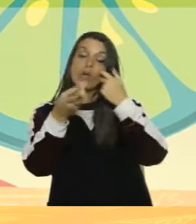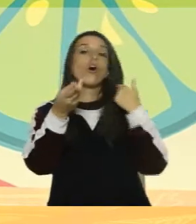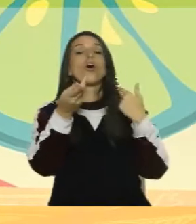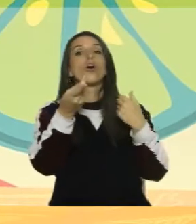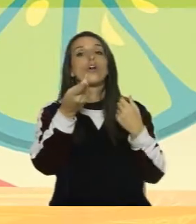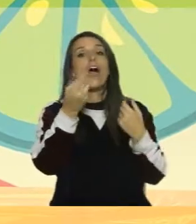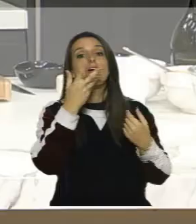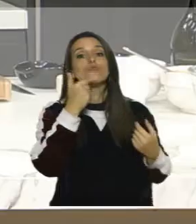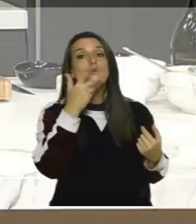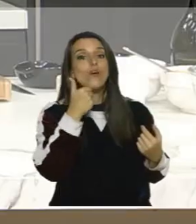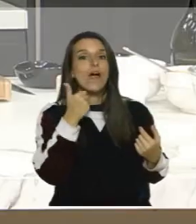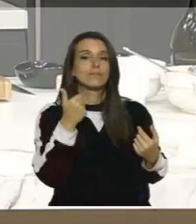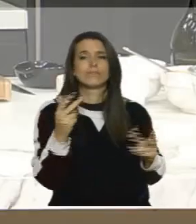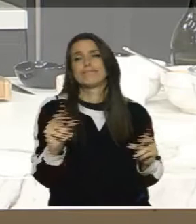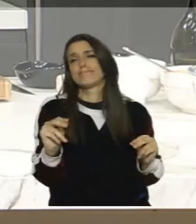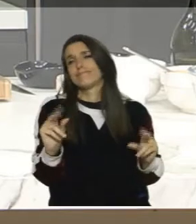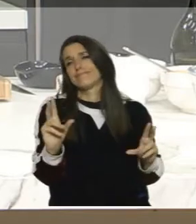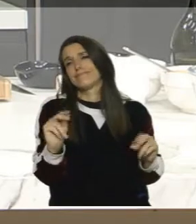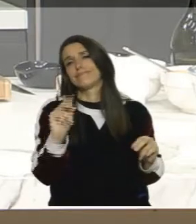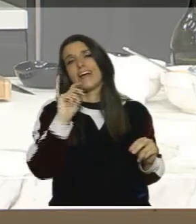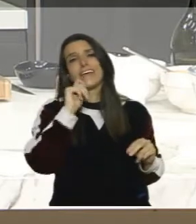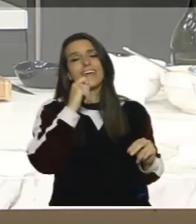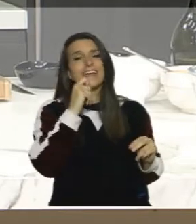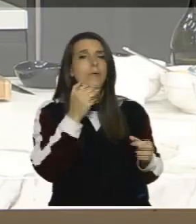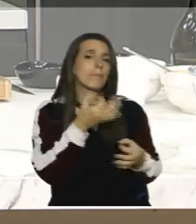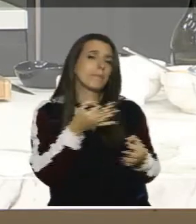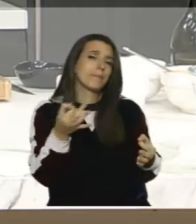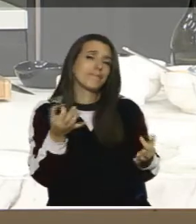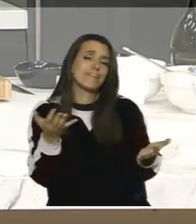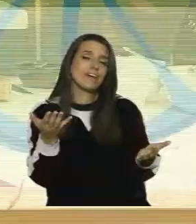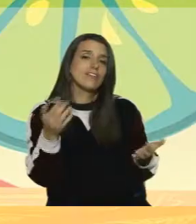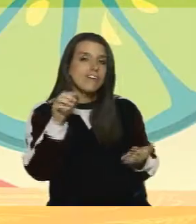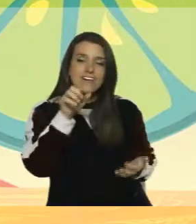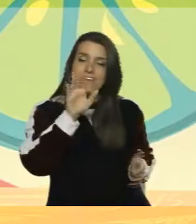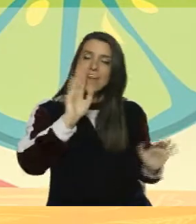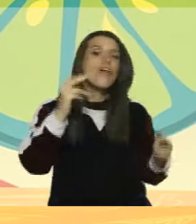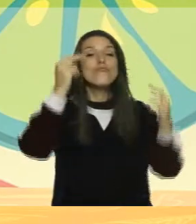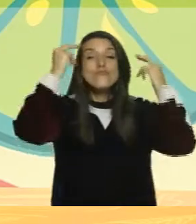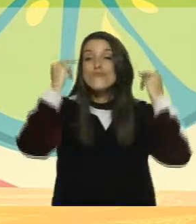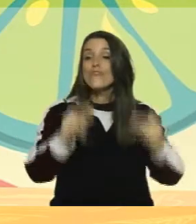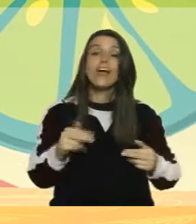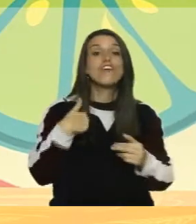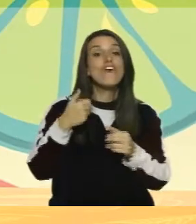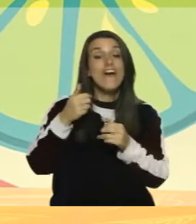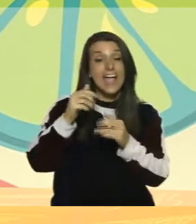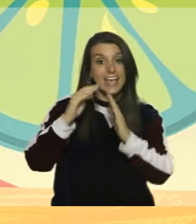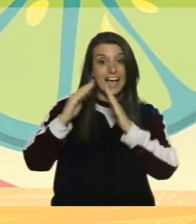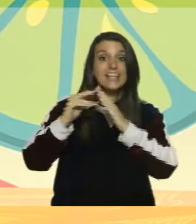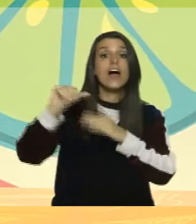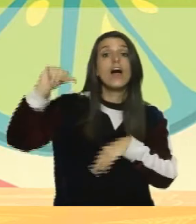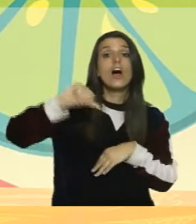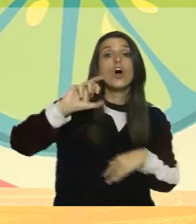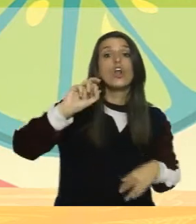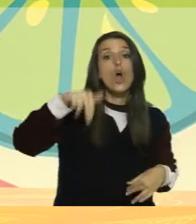azúcar. Con un poquito de azúcar, haces un caramelito y lo flambeás con ron. ¿Vos sabés que nunca tengo ron en casa que me regalaron hace no sé